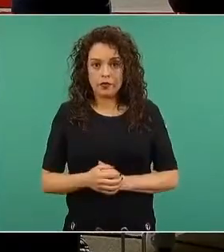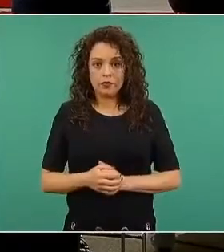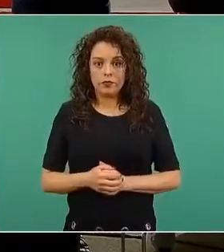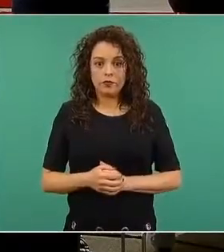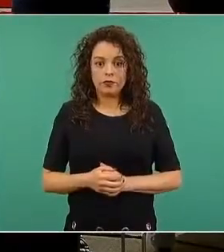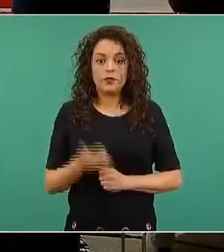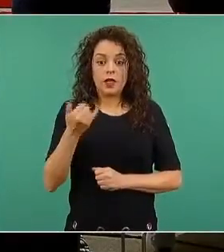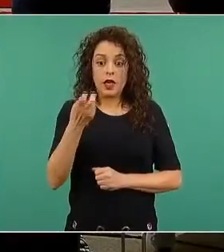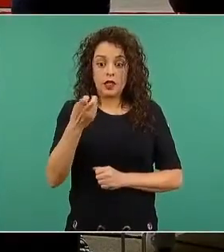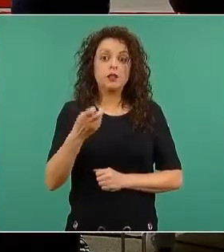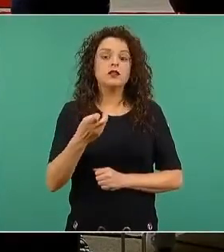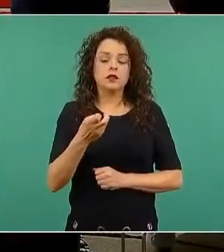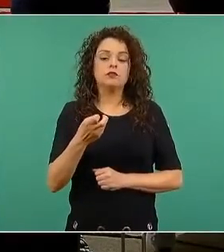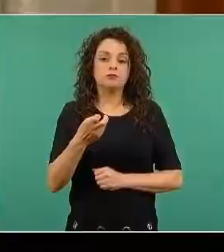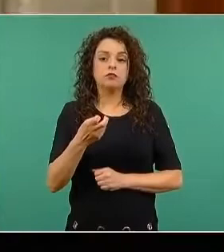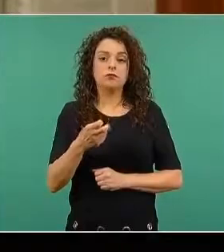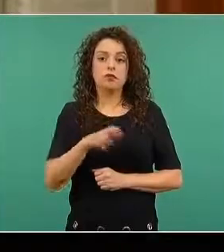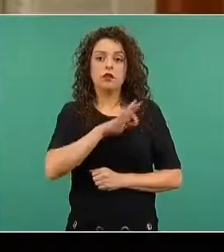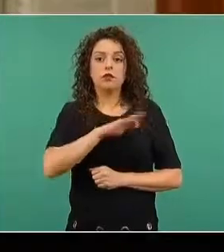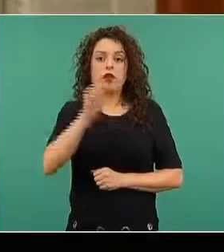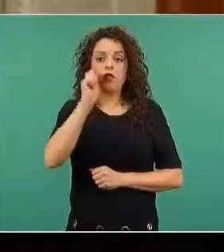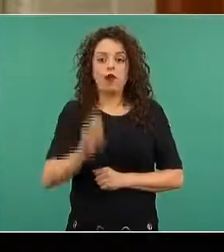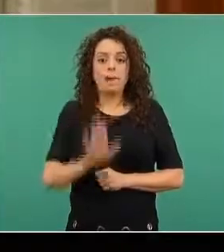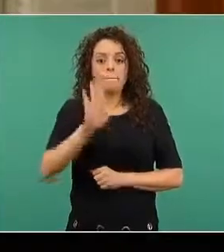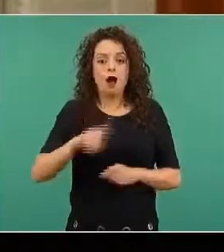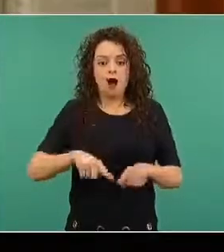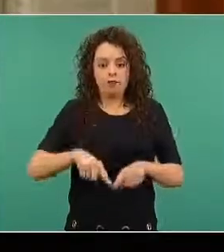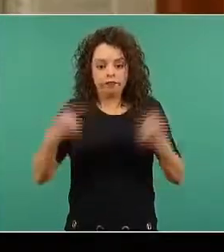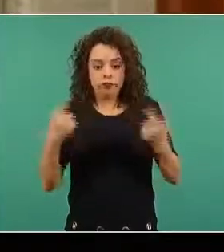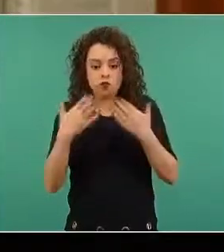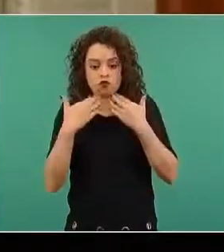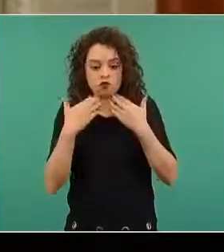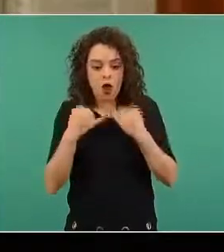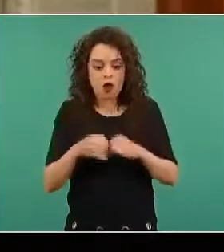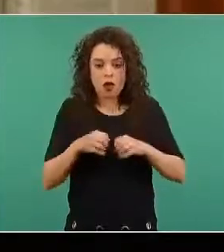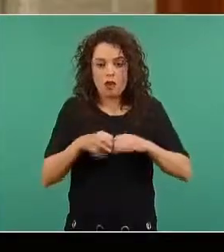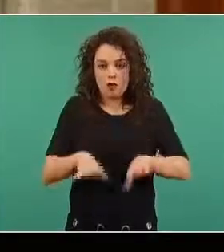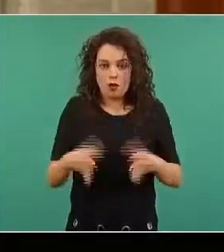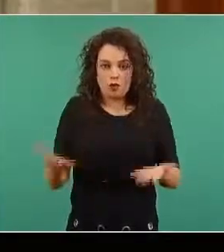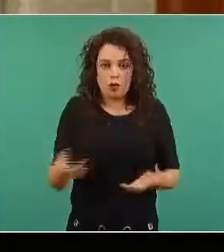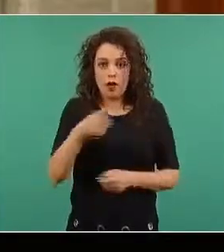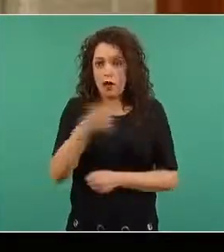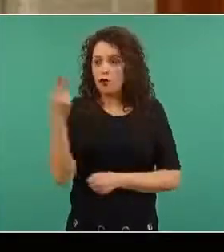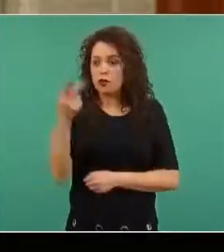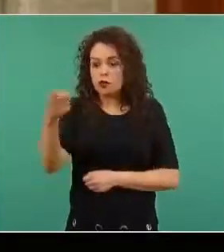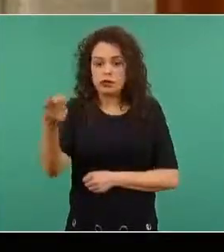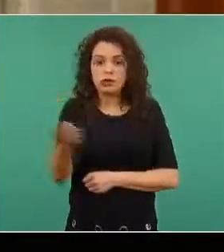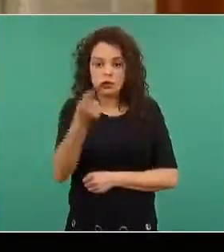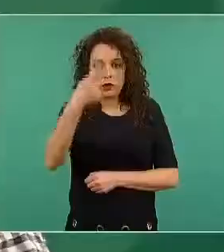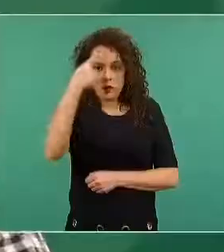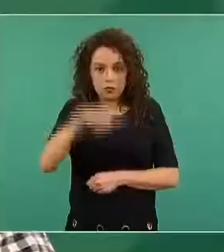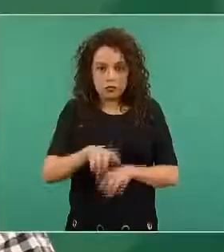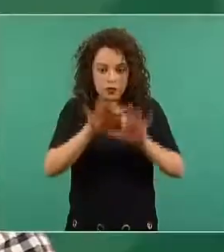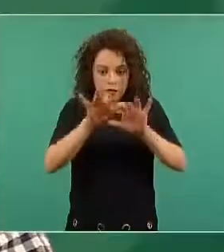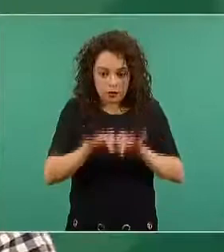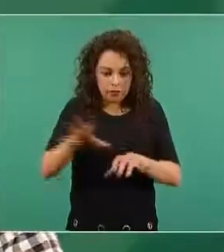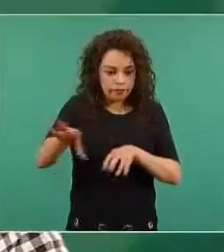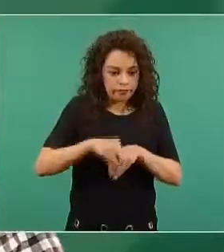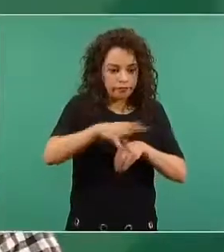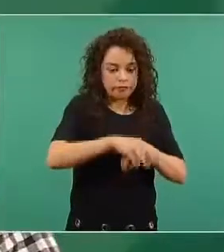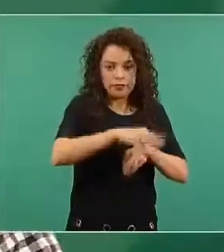ser parte de lo que esté haciendo esa ruptura de la información que ustedes están al final del día capturando. Es todo, doctor. Cómo no, muchas